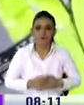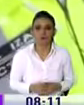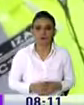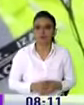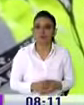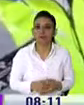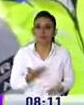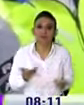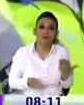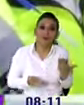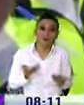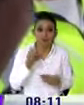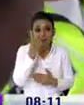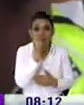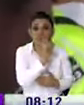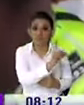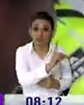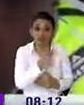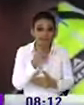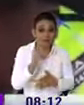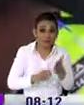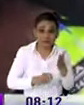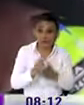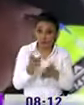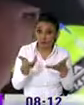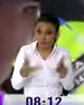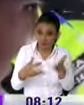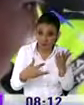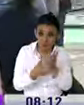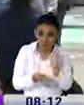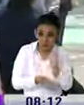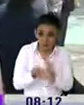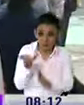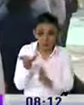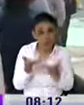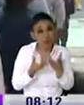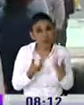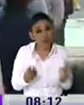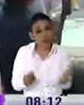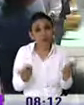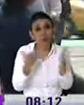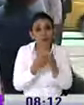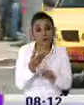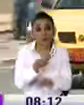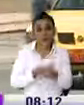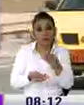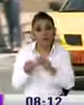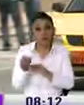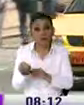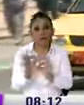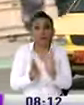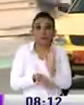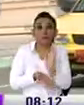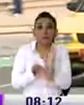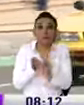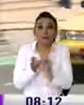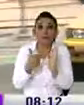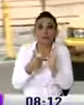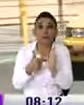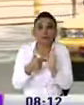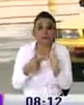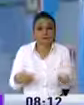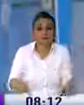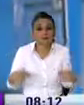el caso de que la decisión sea no aprobar el alza, una alternativa sería una nueva compensación o un incremento al impuesto al